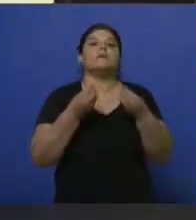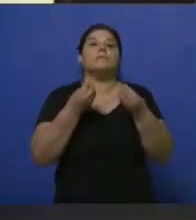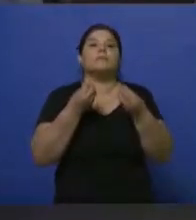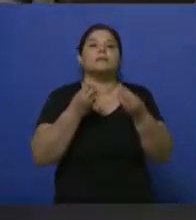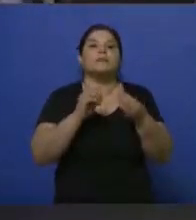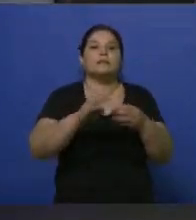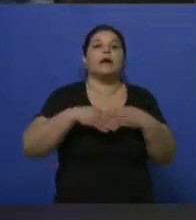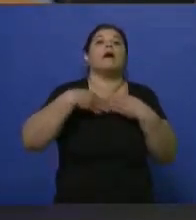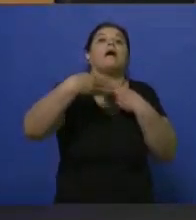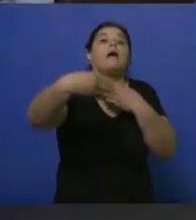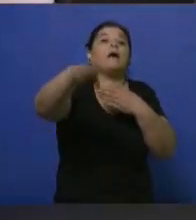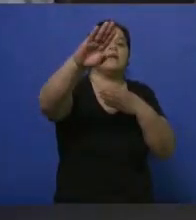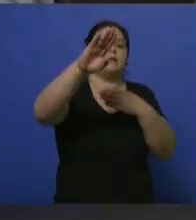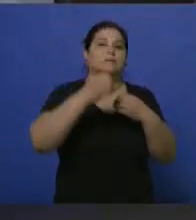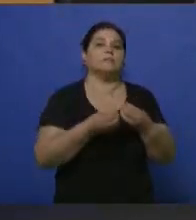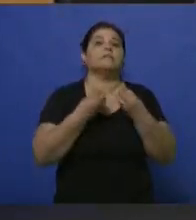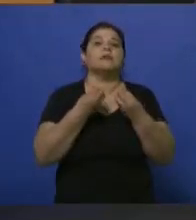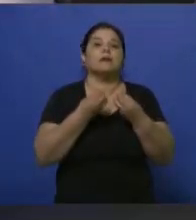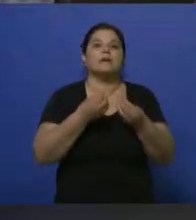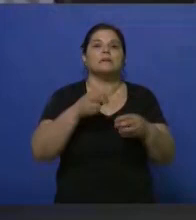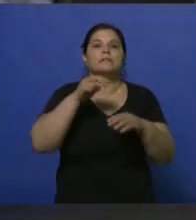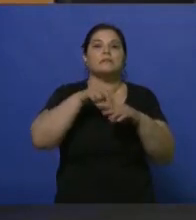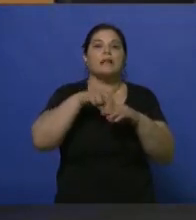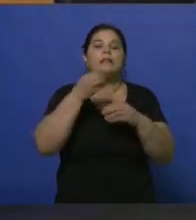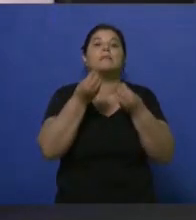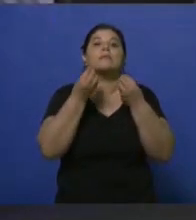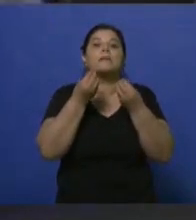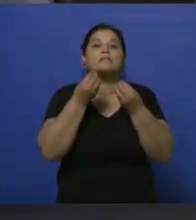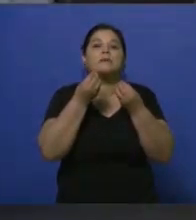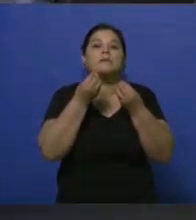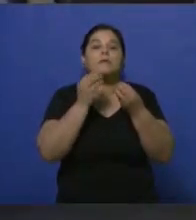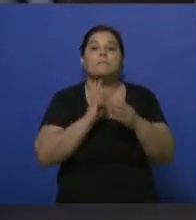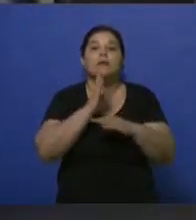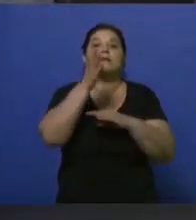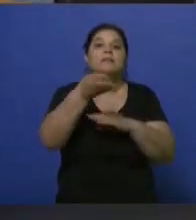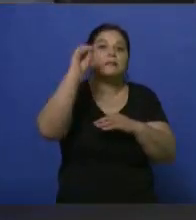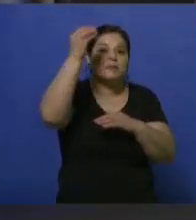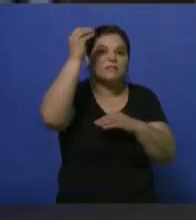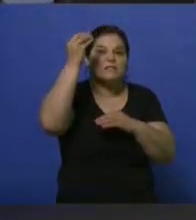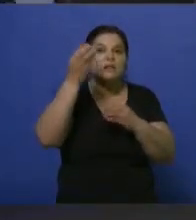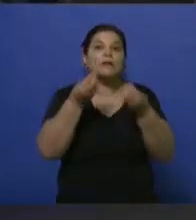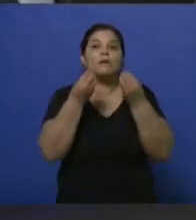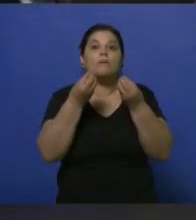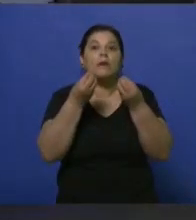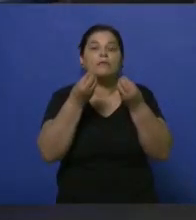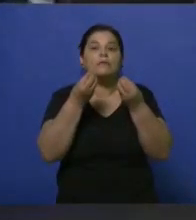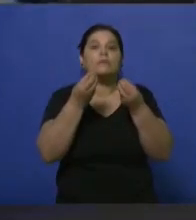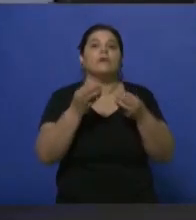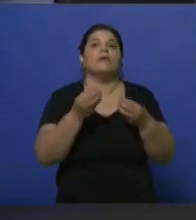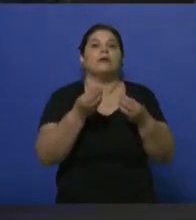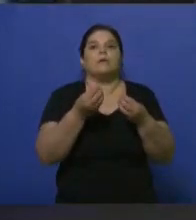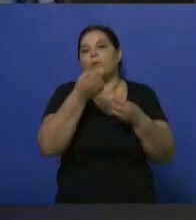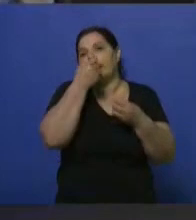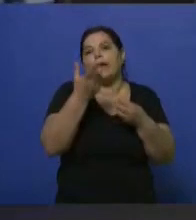para el próximo año? Que el poroto negro de Salta va a ingresar a Brasil cuando en Brasil no quede ni un kilo de poroto negro brasilero en el